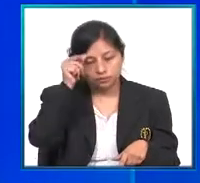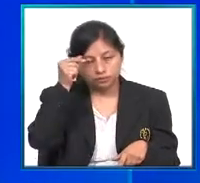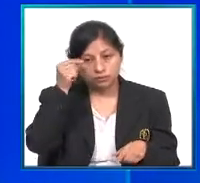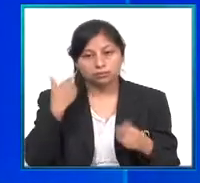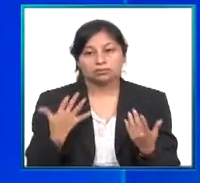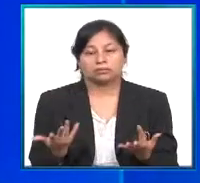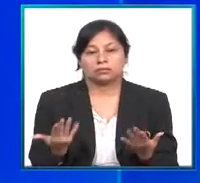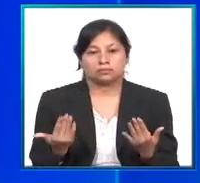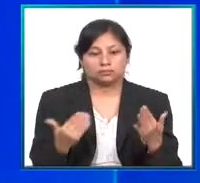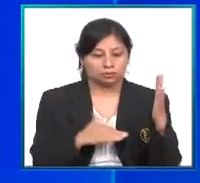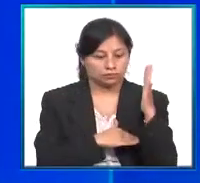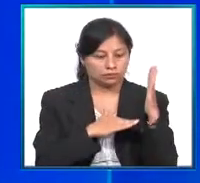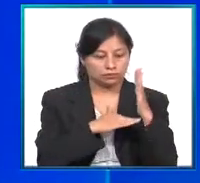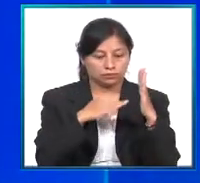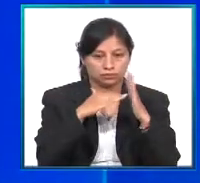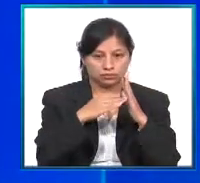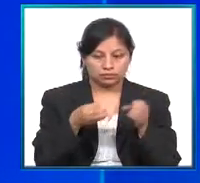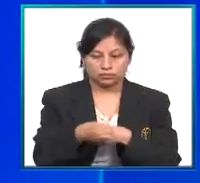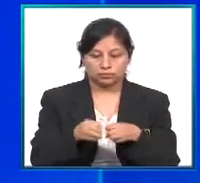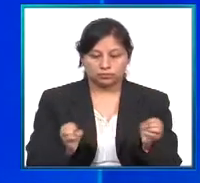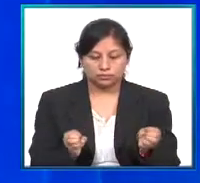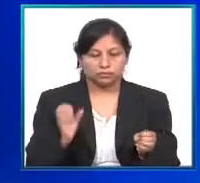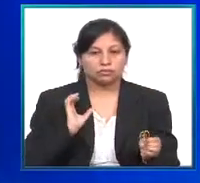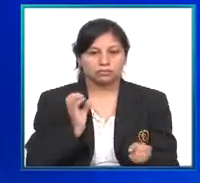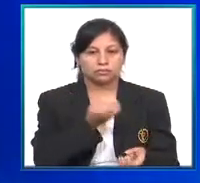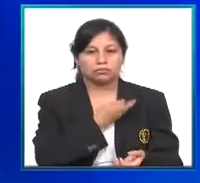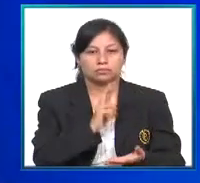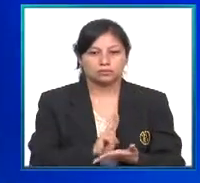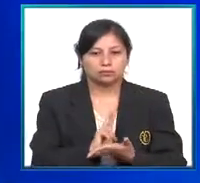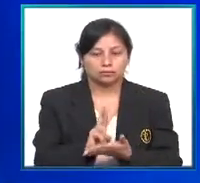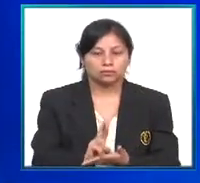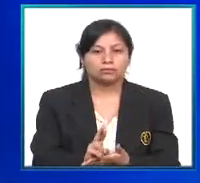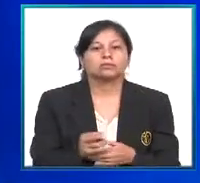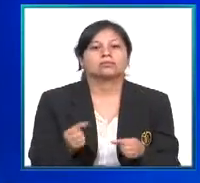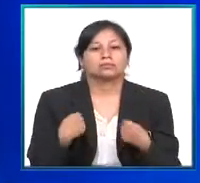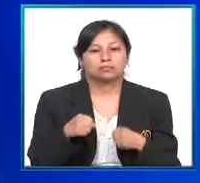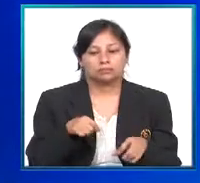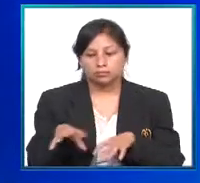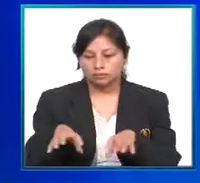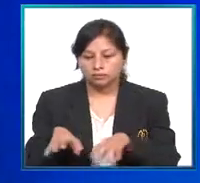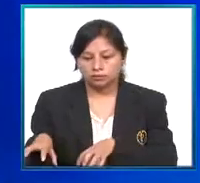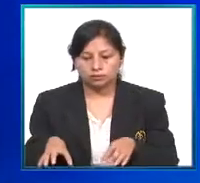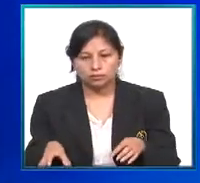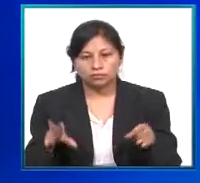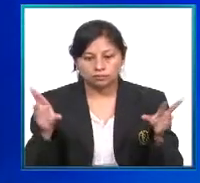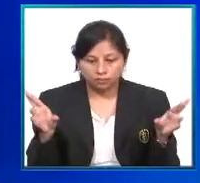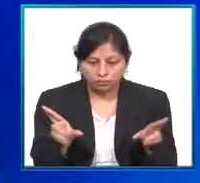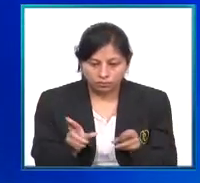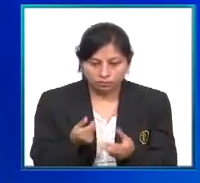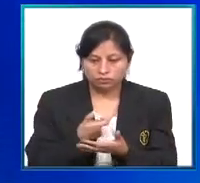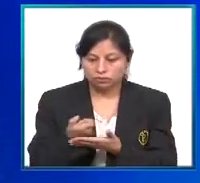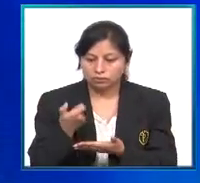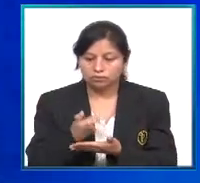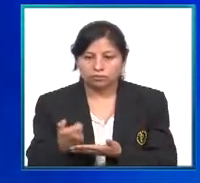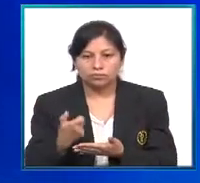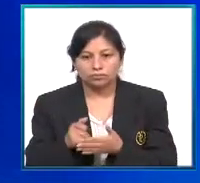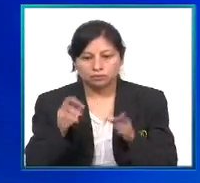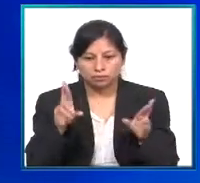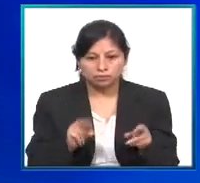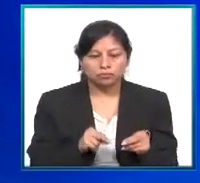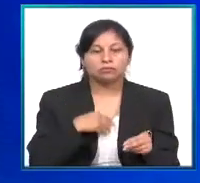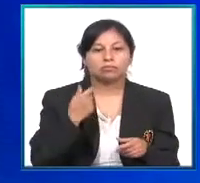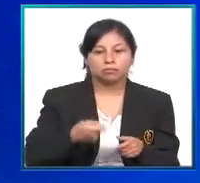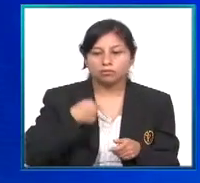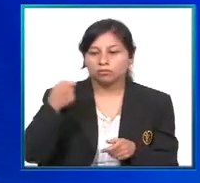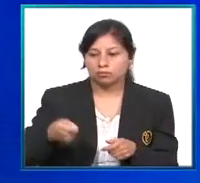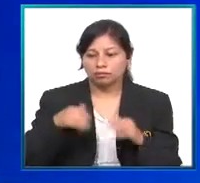se espera construir un complejo de oficinas del Congreso de la República, acciones que permiten optimizar el gasto de los recursos y reducir los